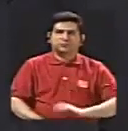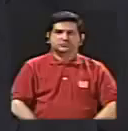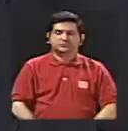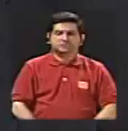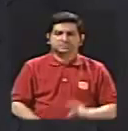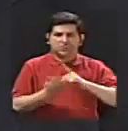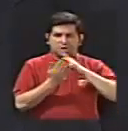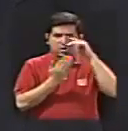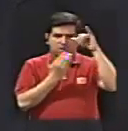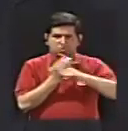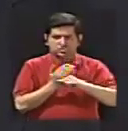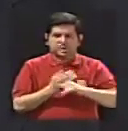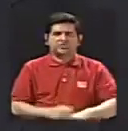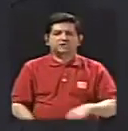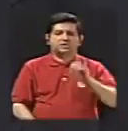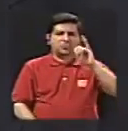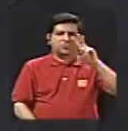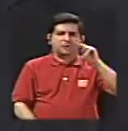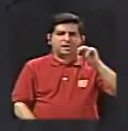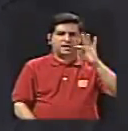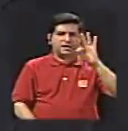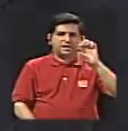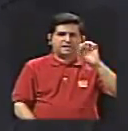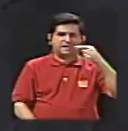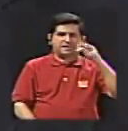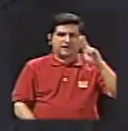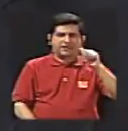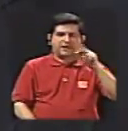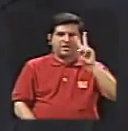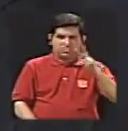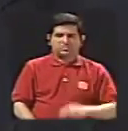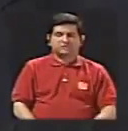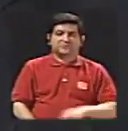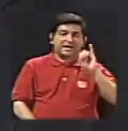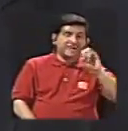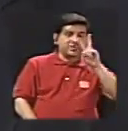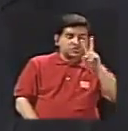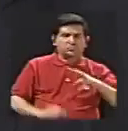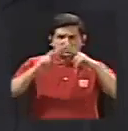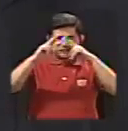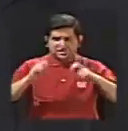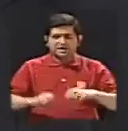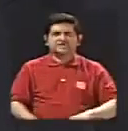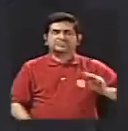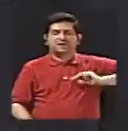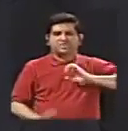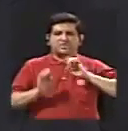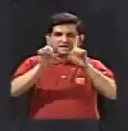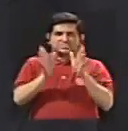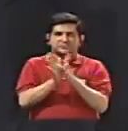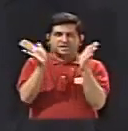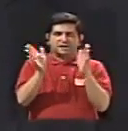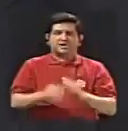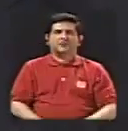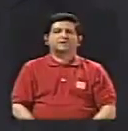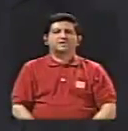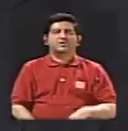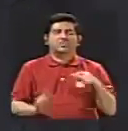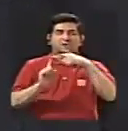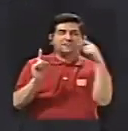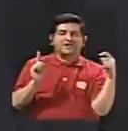Integra 2 venía siendo analizado dentro del MEP desde el año 2007. Efectivamente. En ese